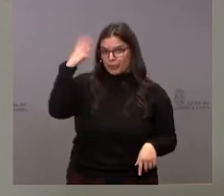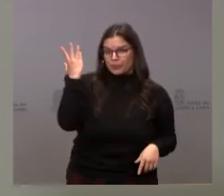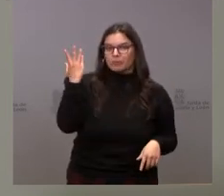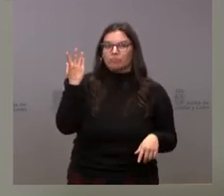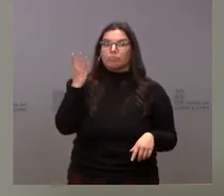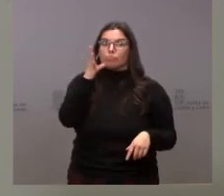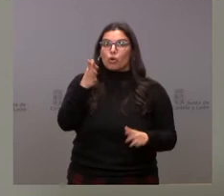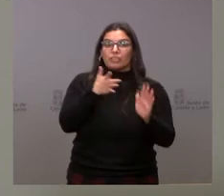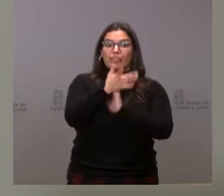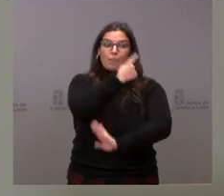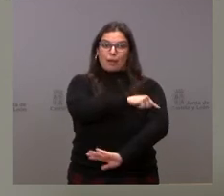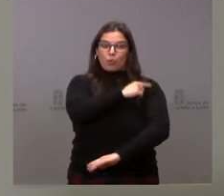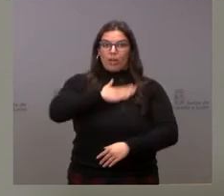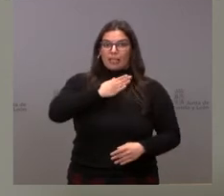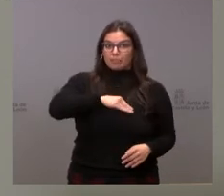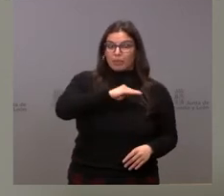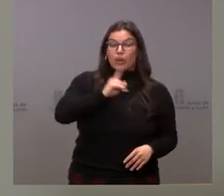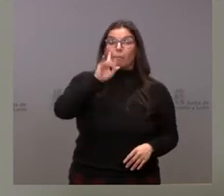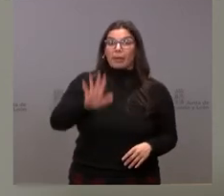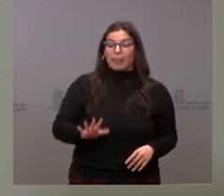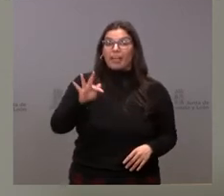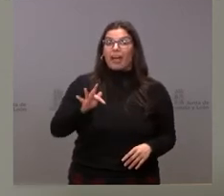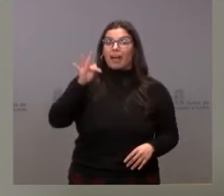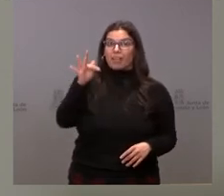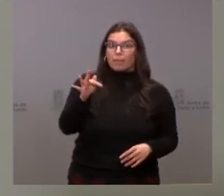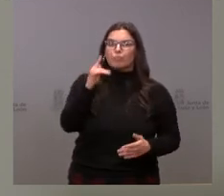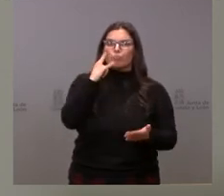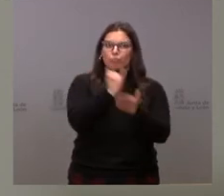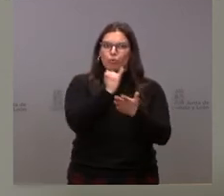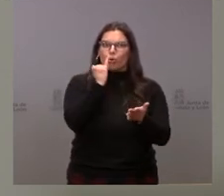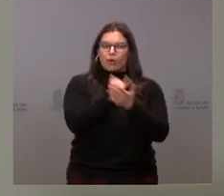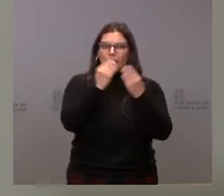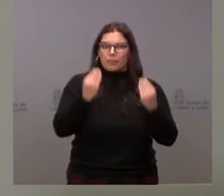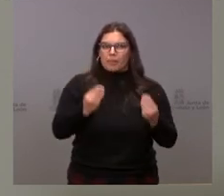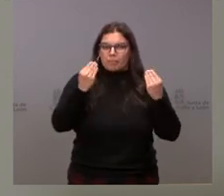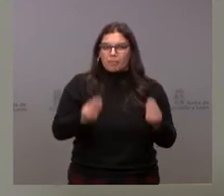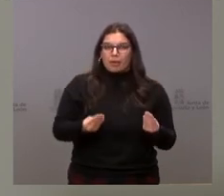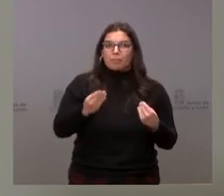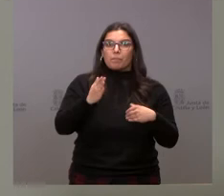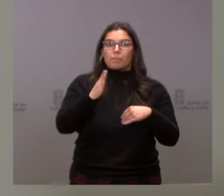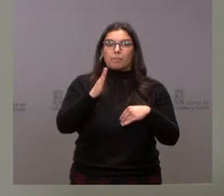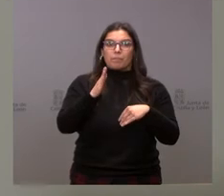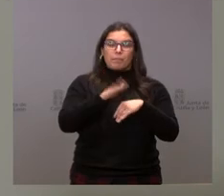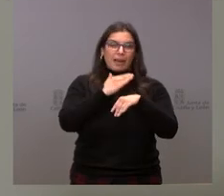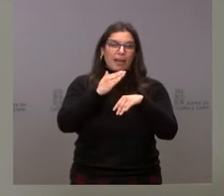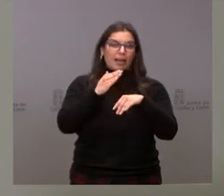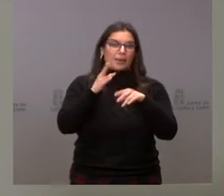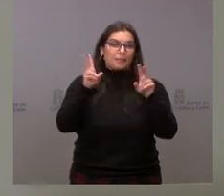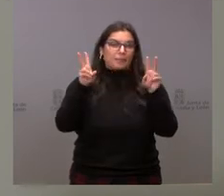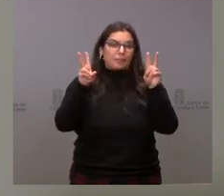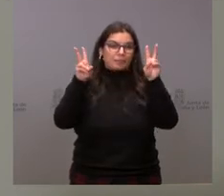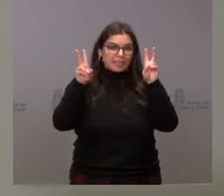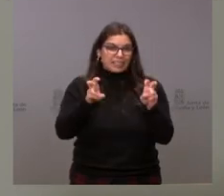puesto que es una vacuna española que parece que además está testada en cuanto a temas de